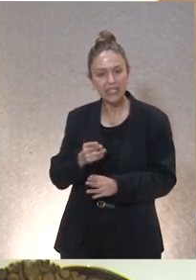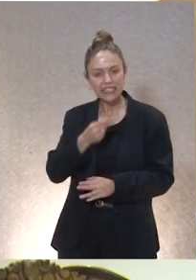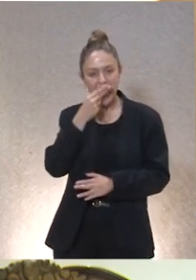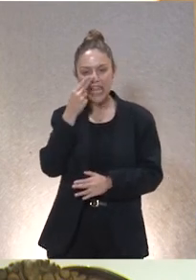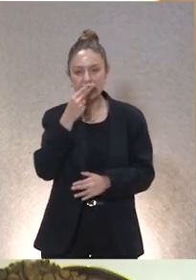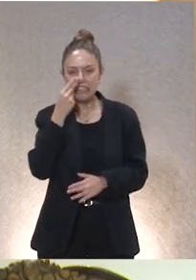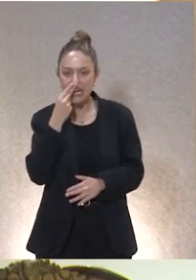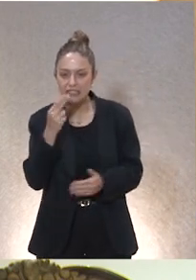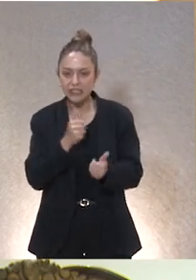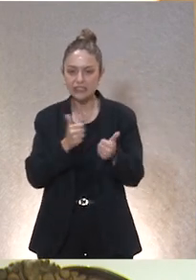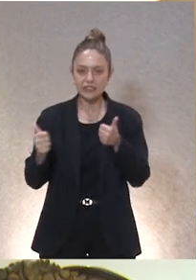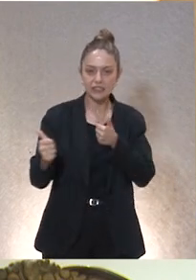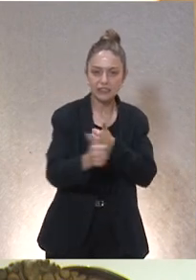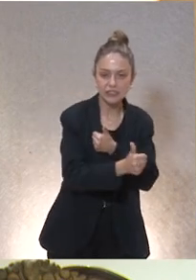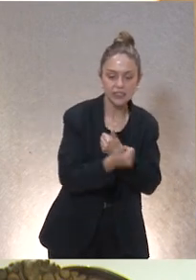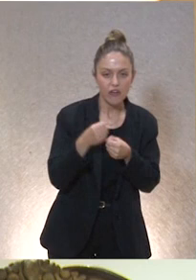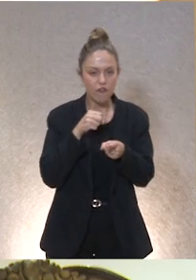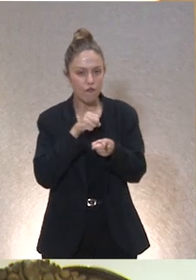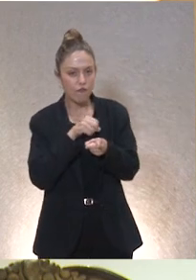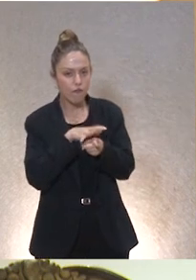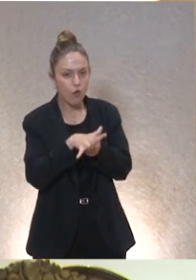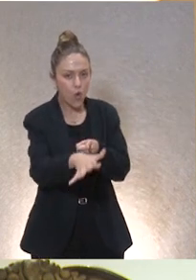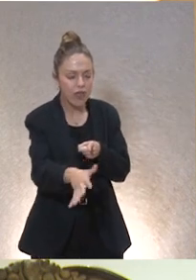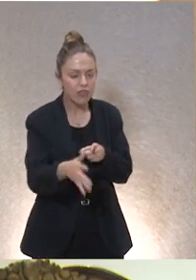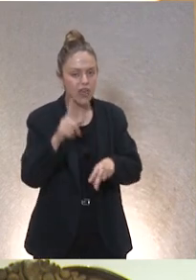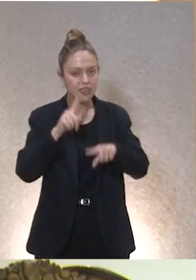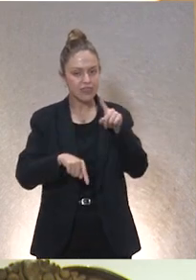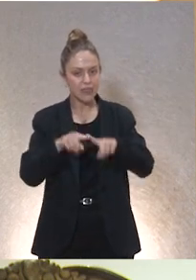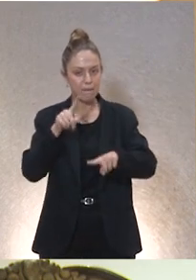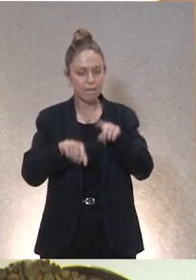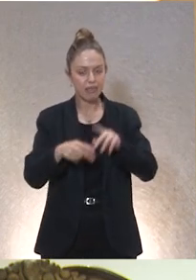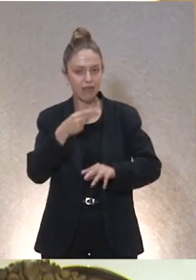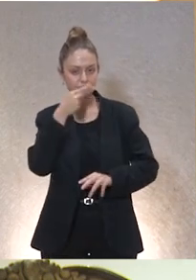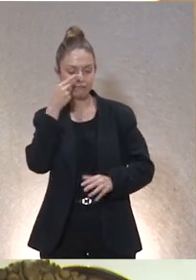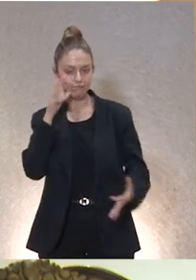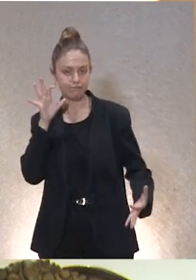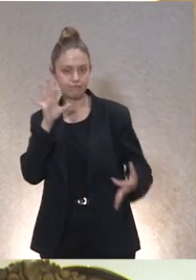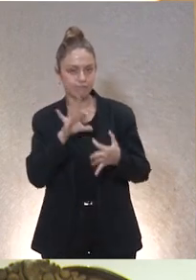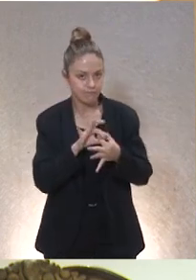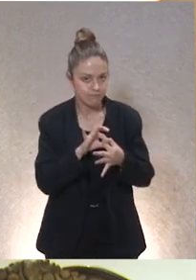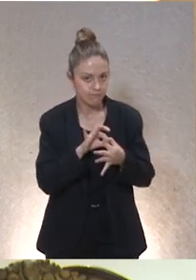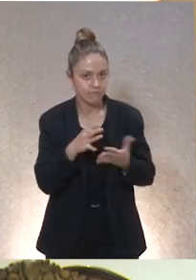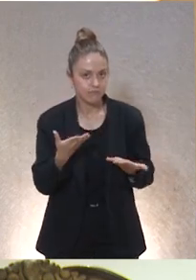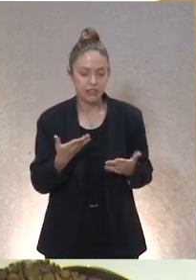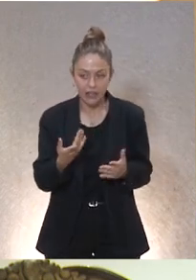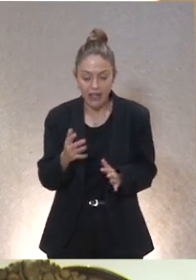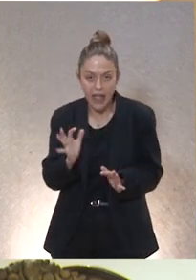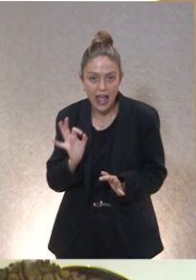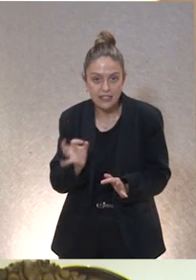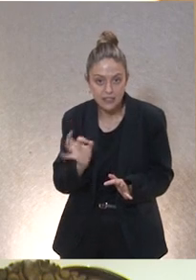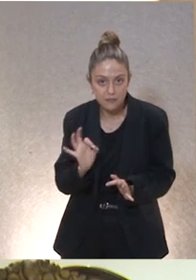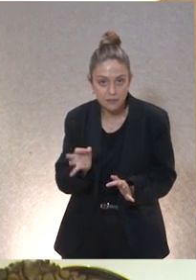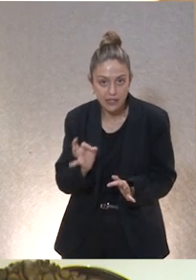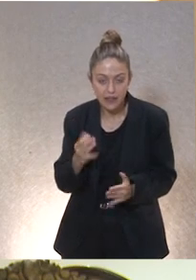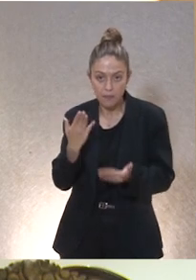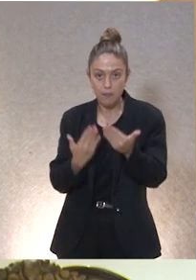preferencias o influencias de cada medio y de cada periodista y no esos oculto que muchos medios nos dan cada